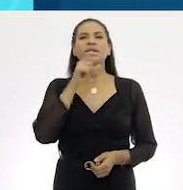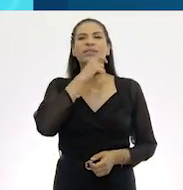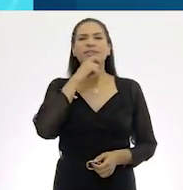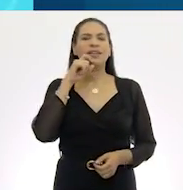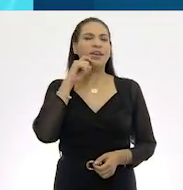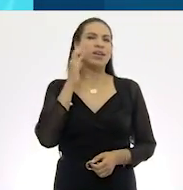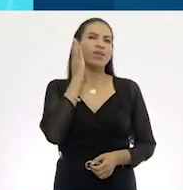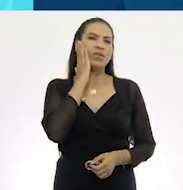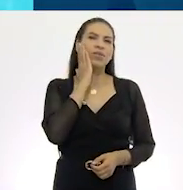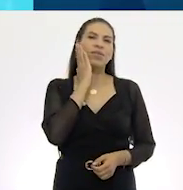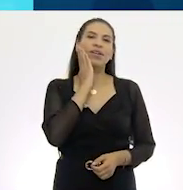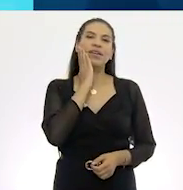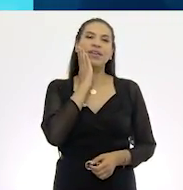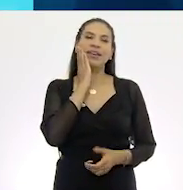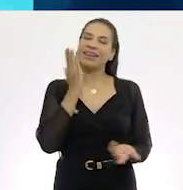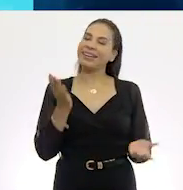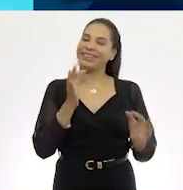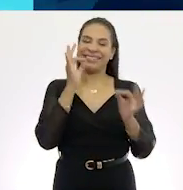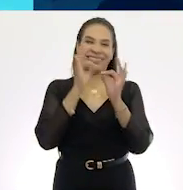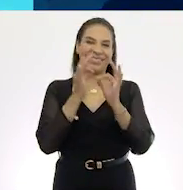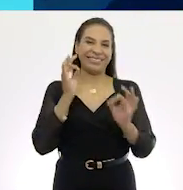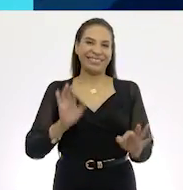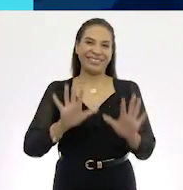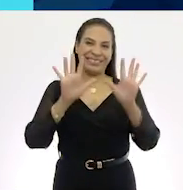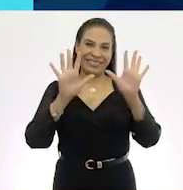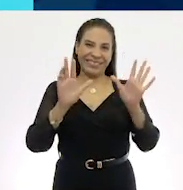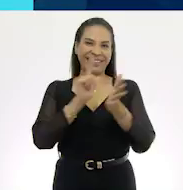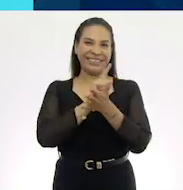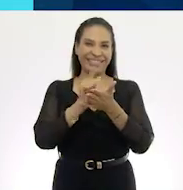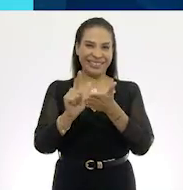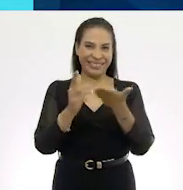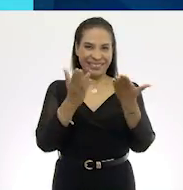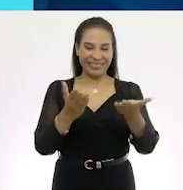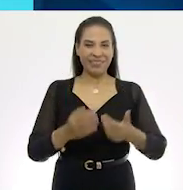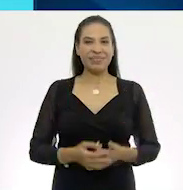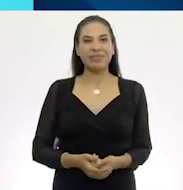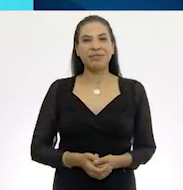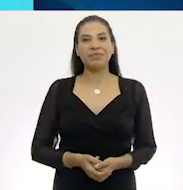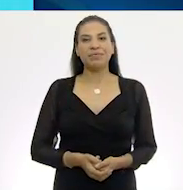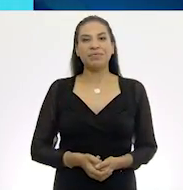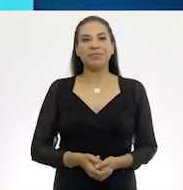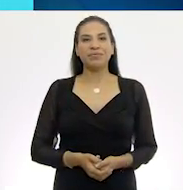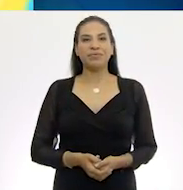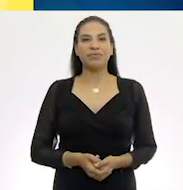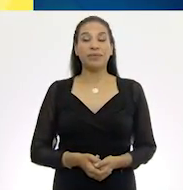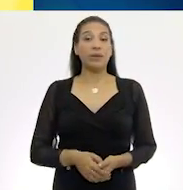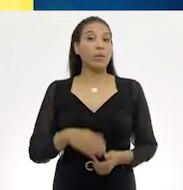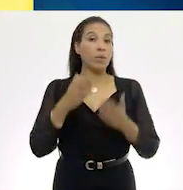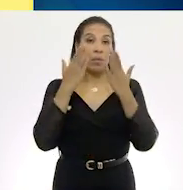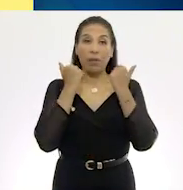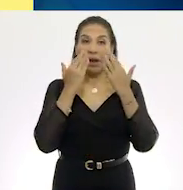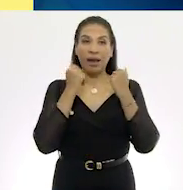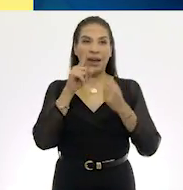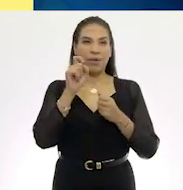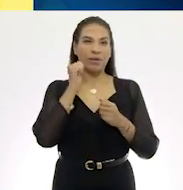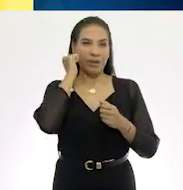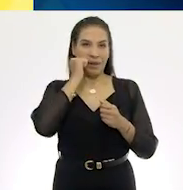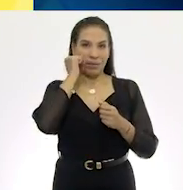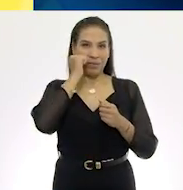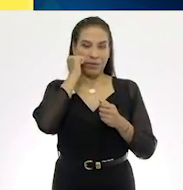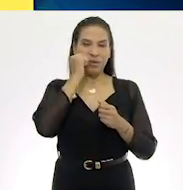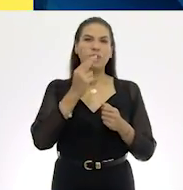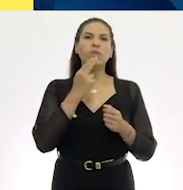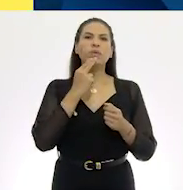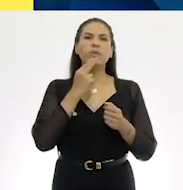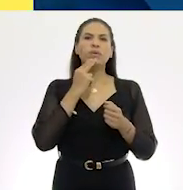Sécalas con una toalla y ¡listo! ¡Tus manos están limpias! Si no tienes agua y jabón,